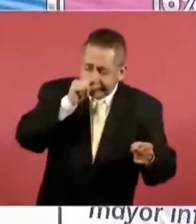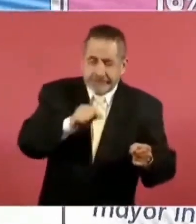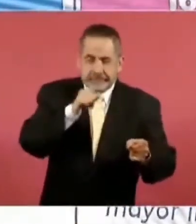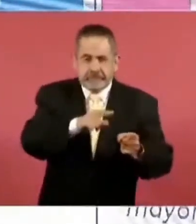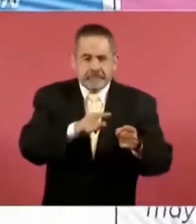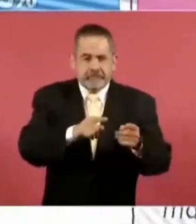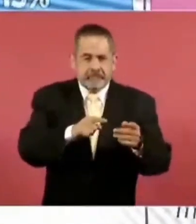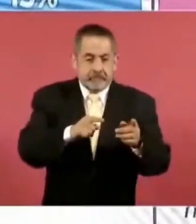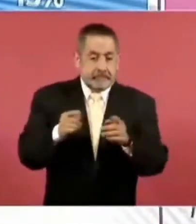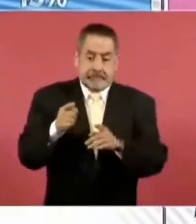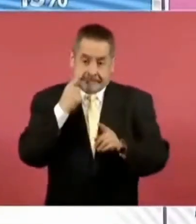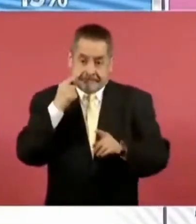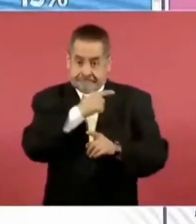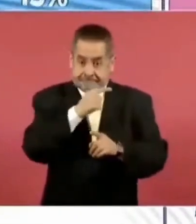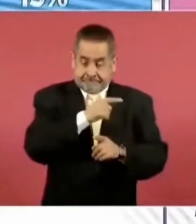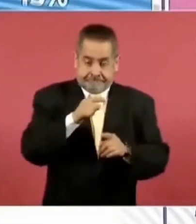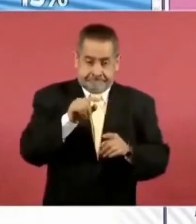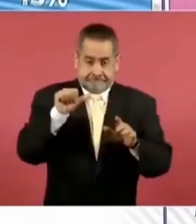tener, como en este caso,